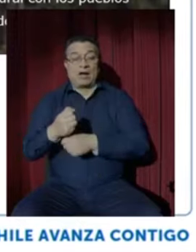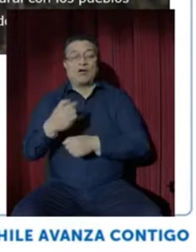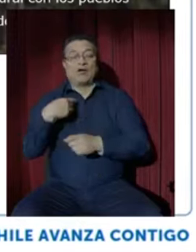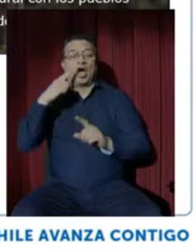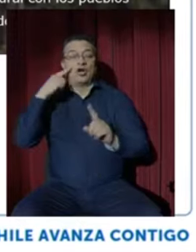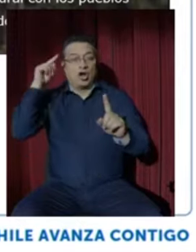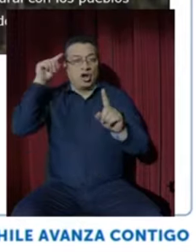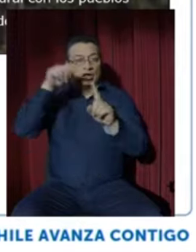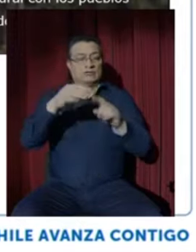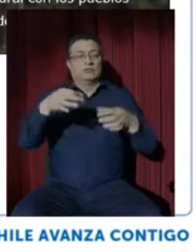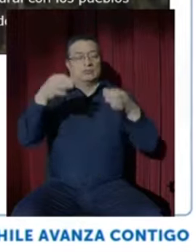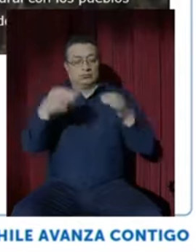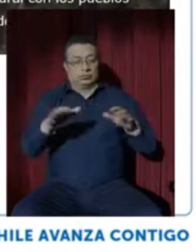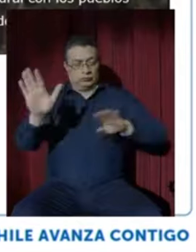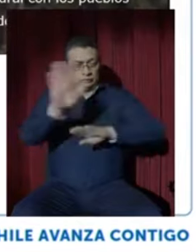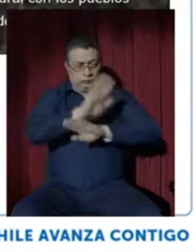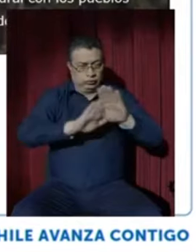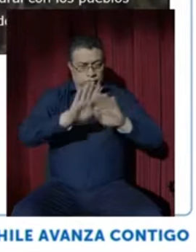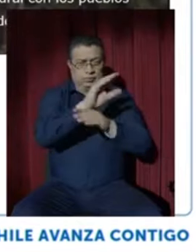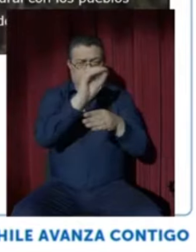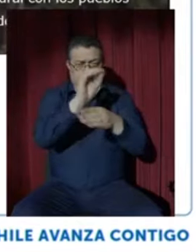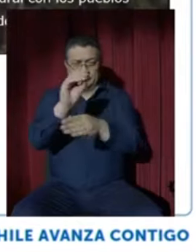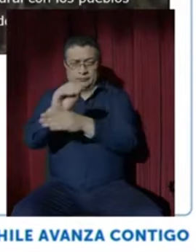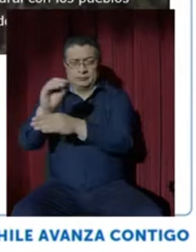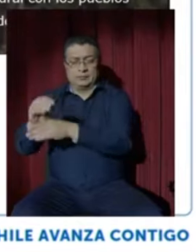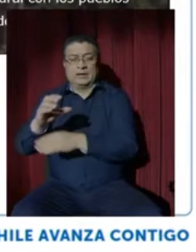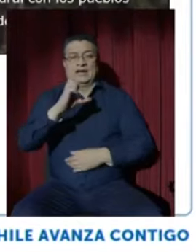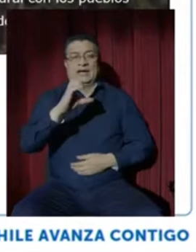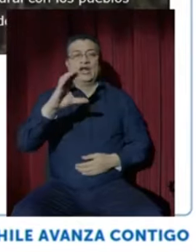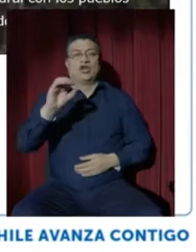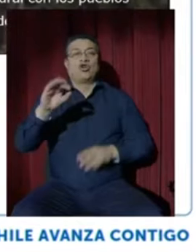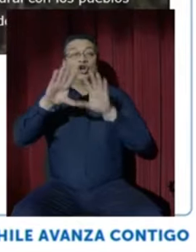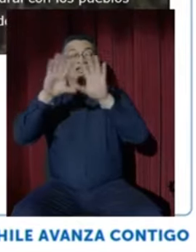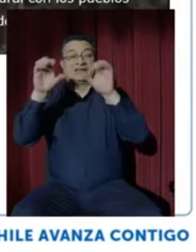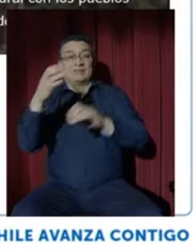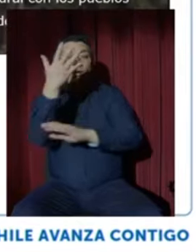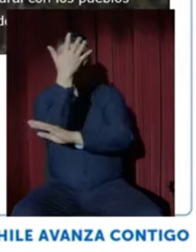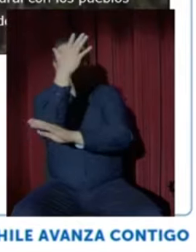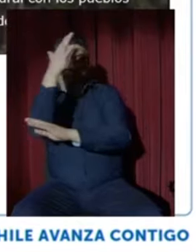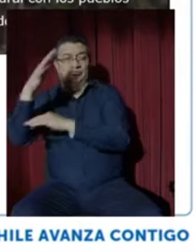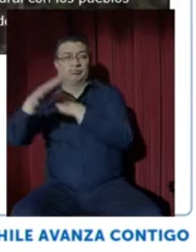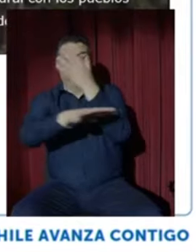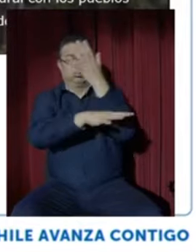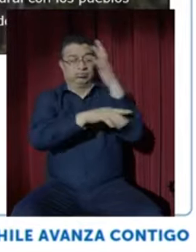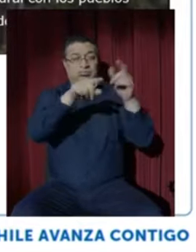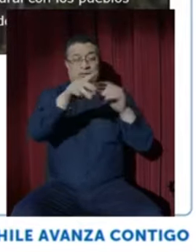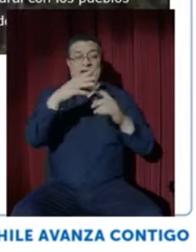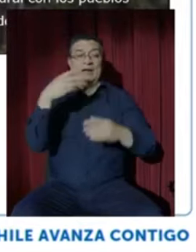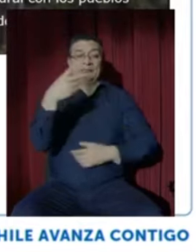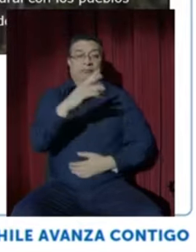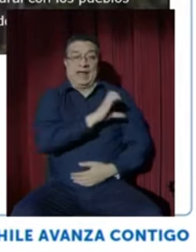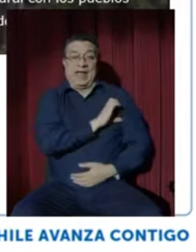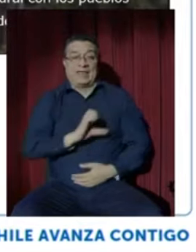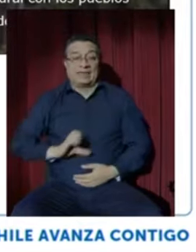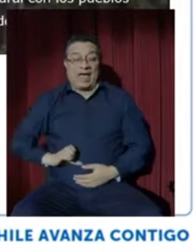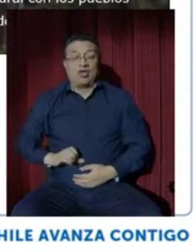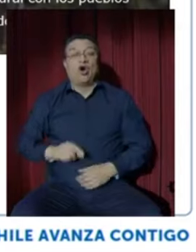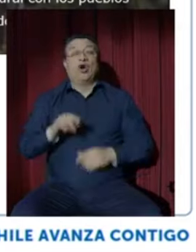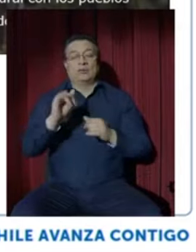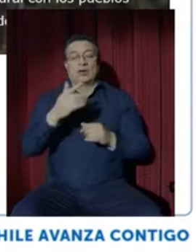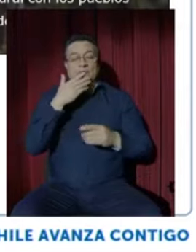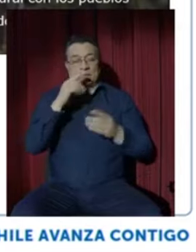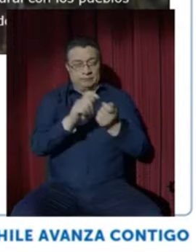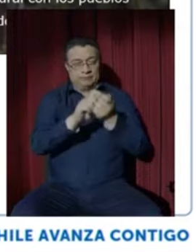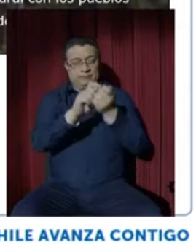objetivo de asegurar la conservación de los ecosistemas en la área silvestres protegida del Estado mientras hacemos un